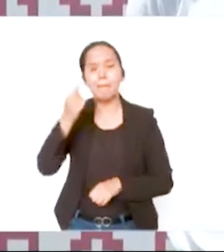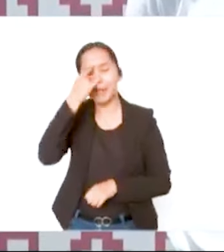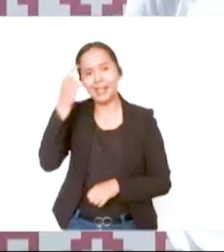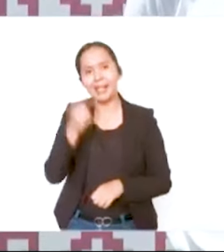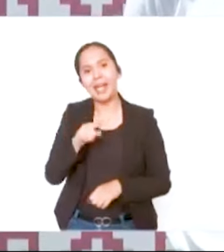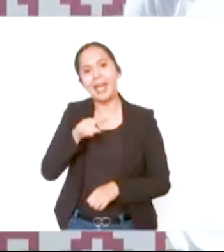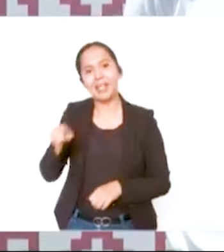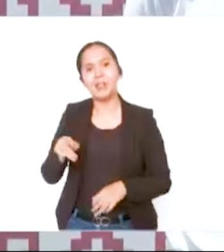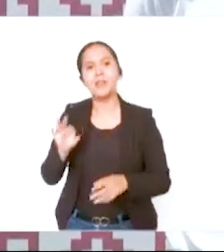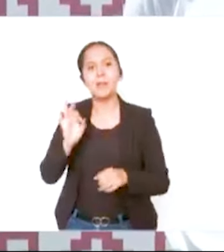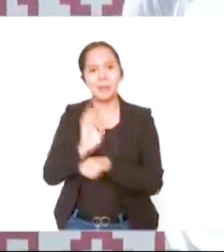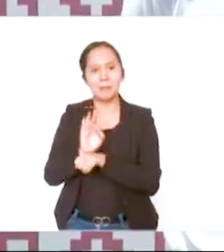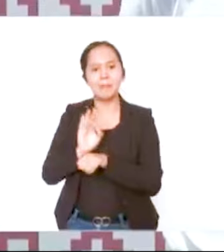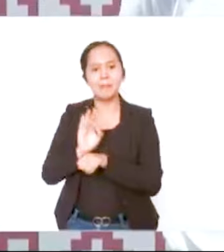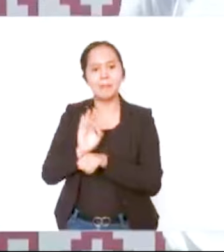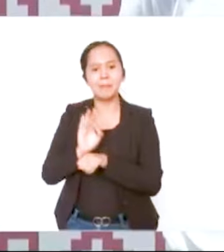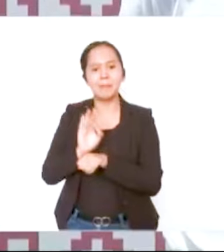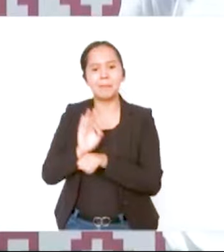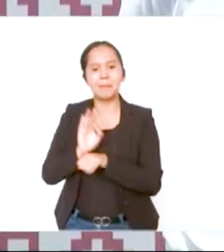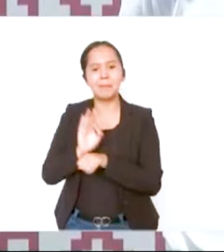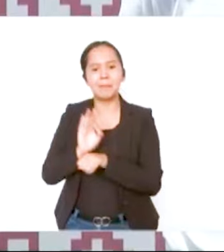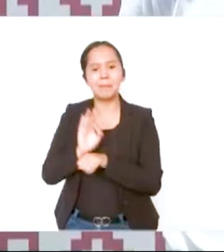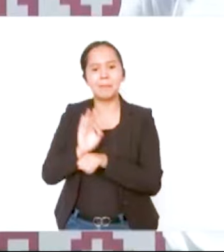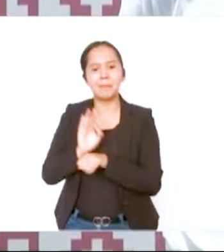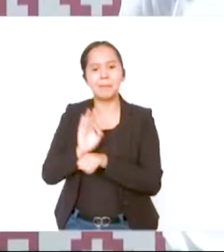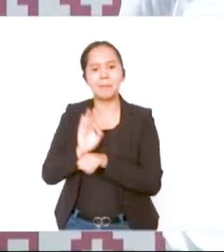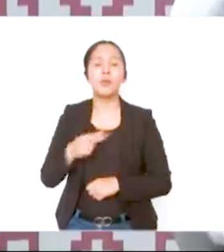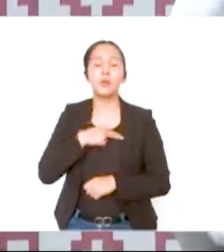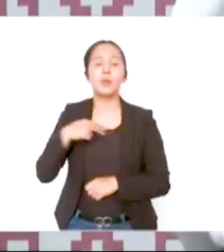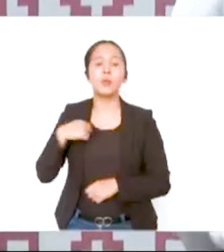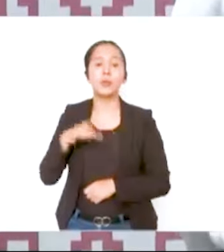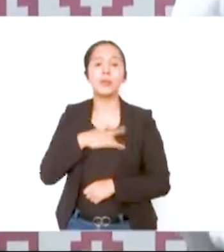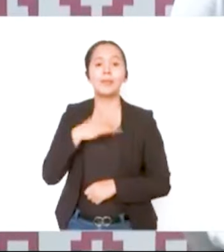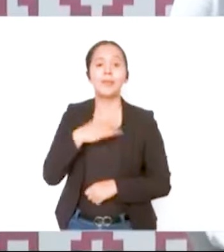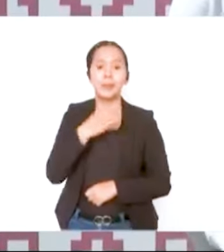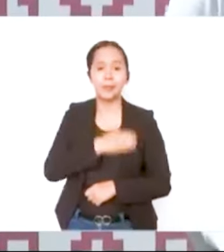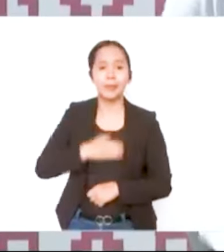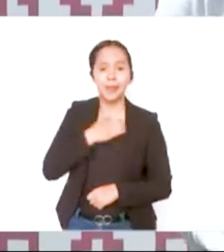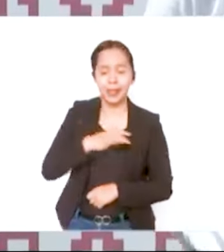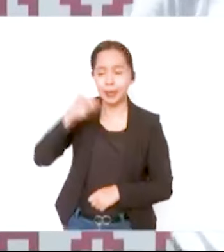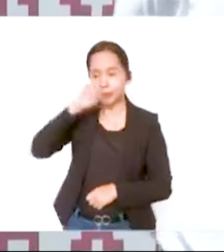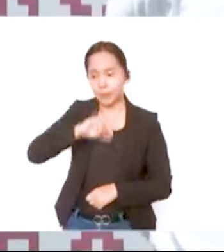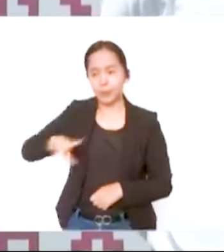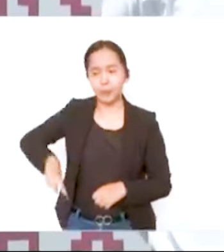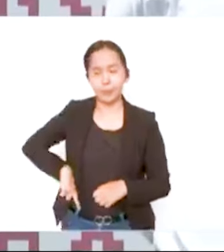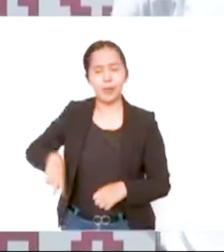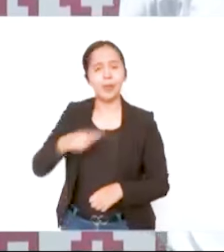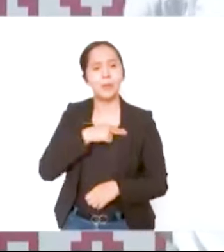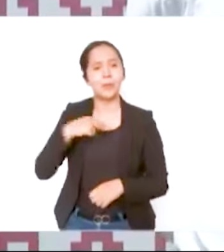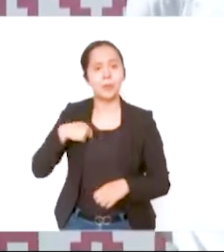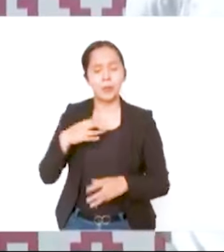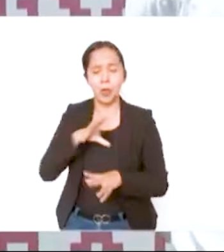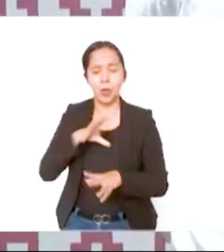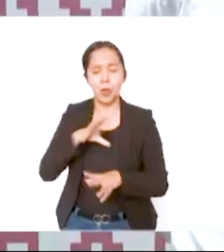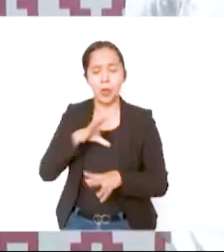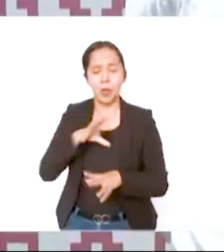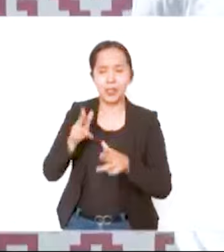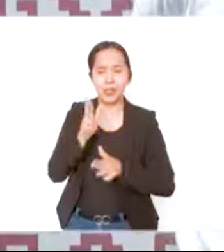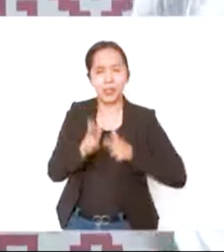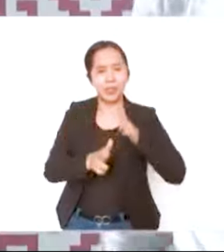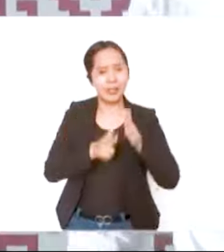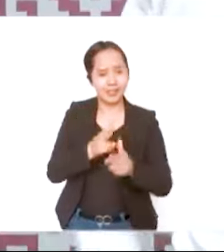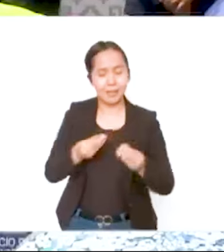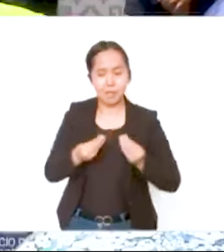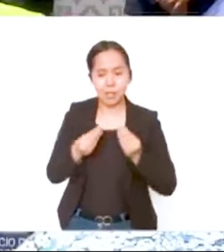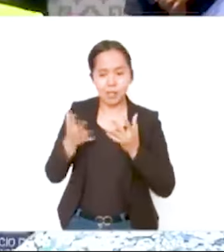horario del día. Entonces, estamos muy contentos, jefe de gobierno, con esto se entregan todos los trenes que se adquirieron en